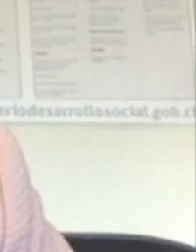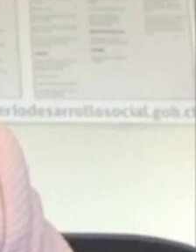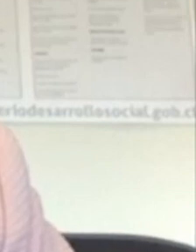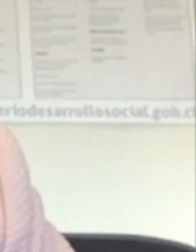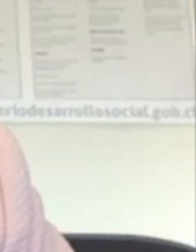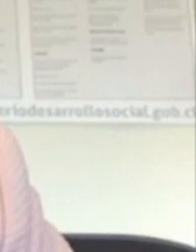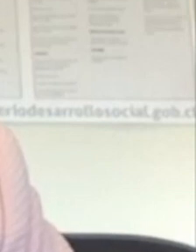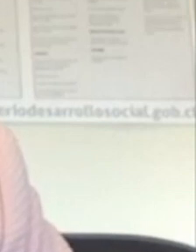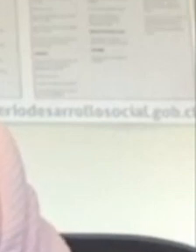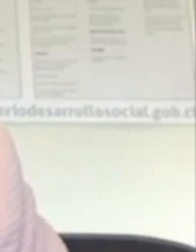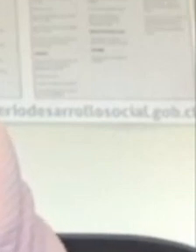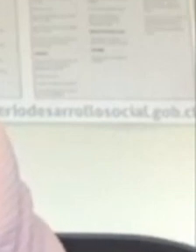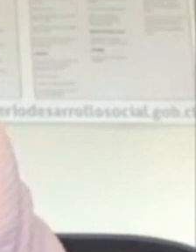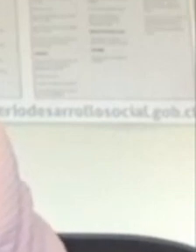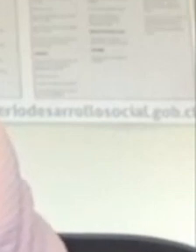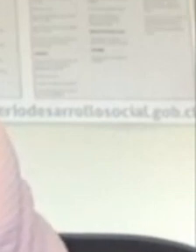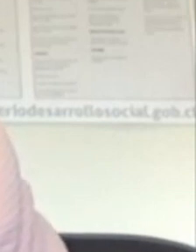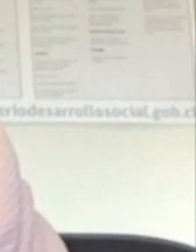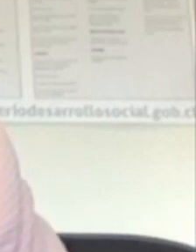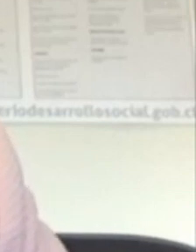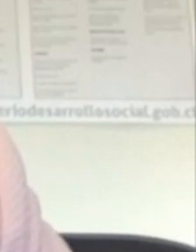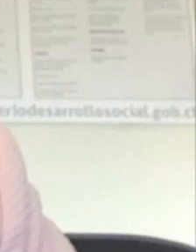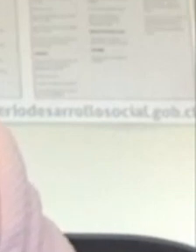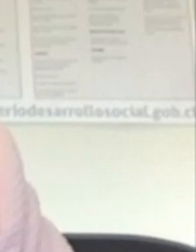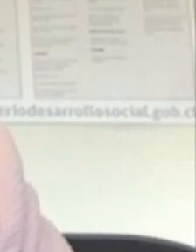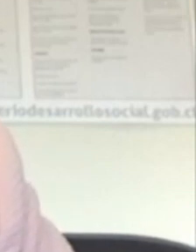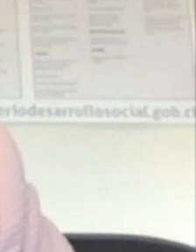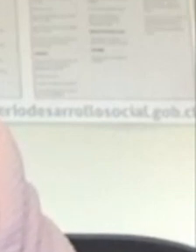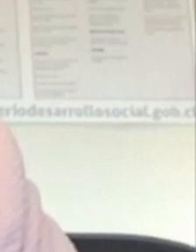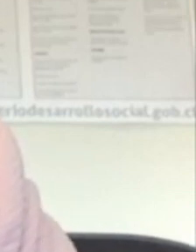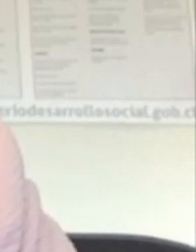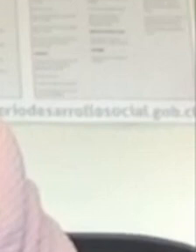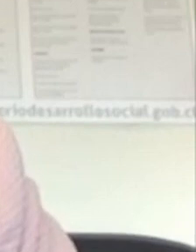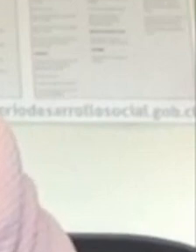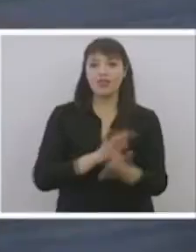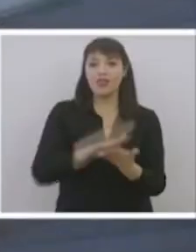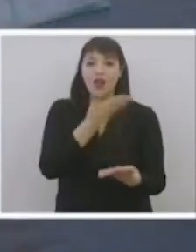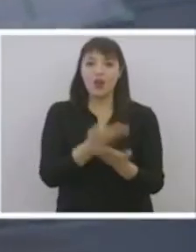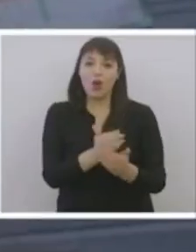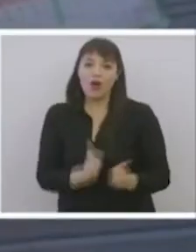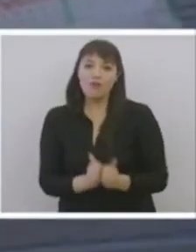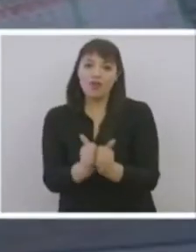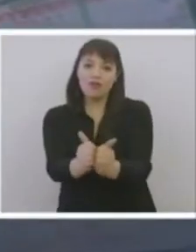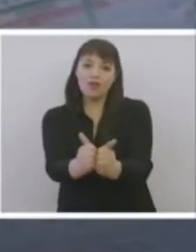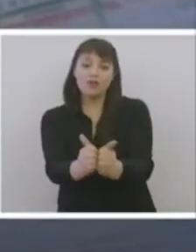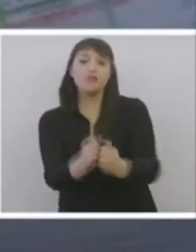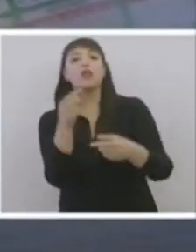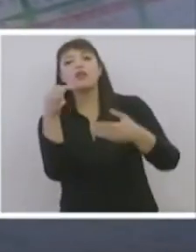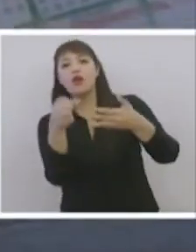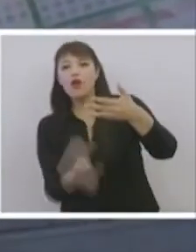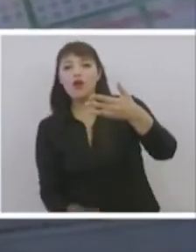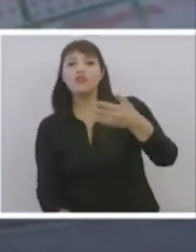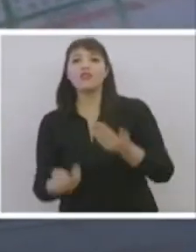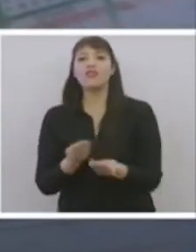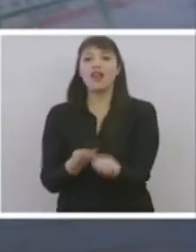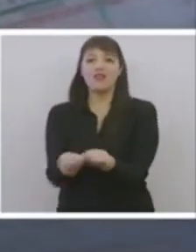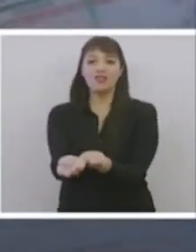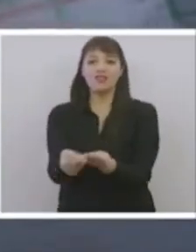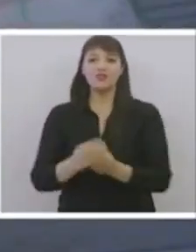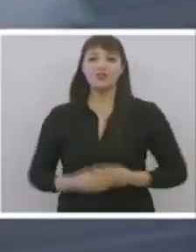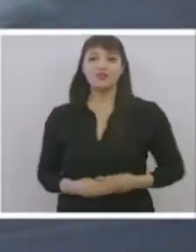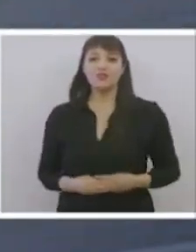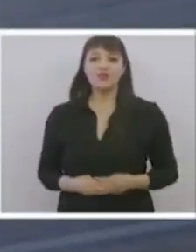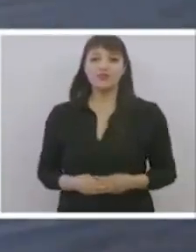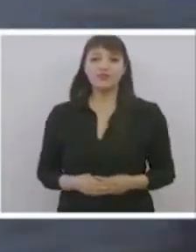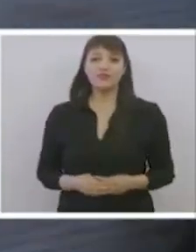Bueno, impacta en primera instancia lo que estamos buscando también, que ellas puedan tener un espacio de libertad, que desde el Estado se le entreguen